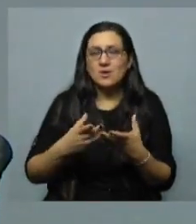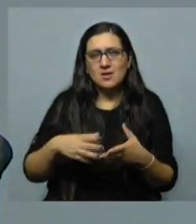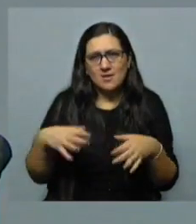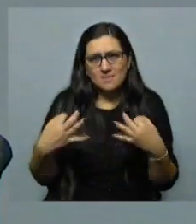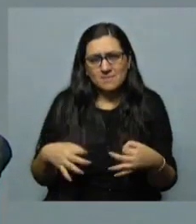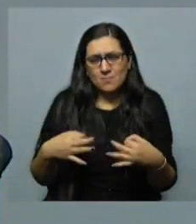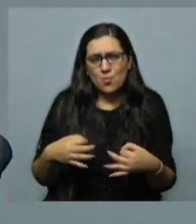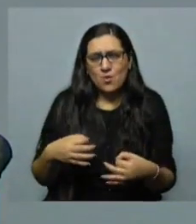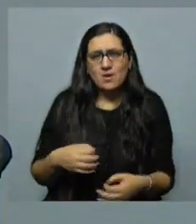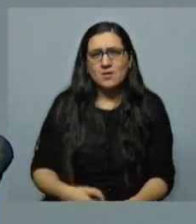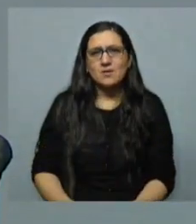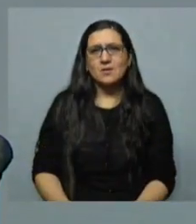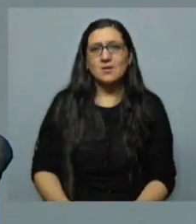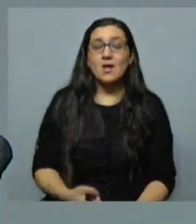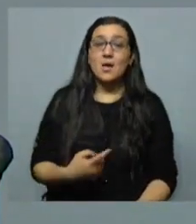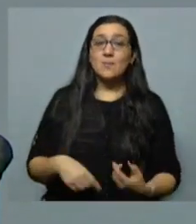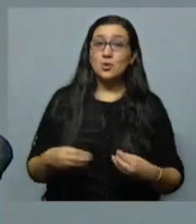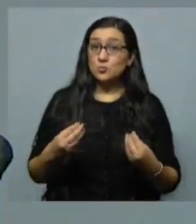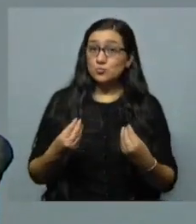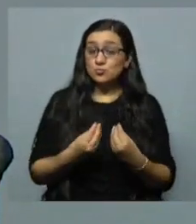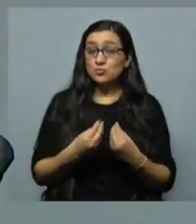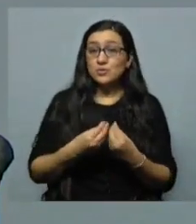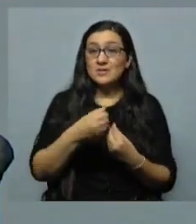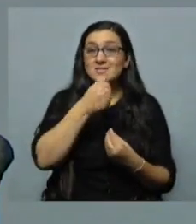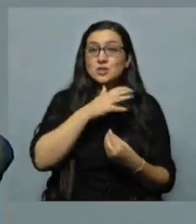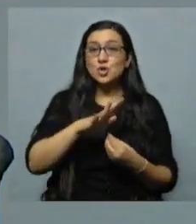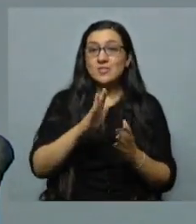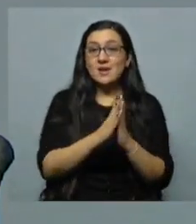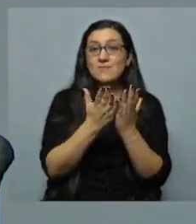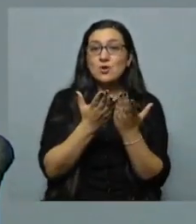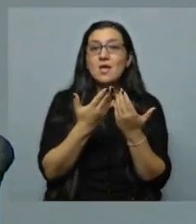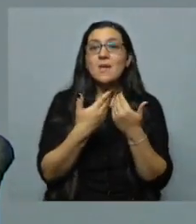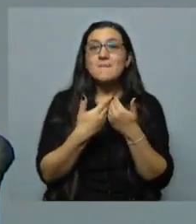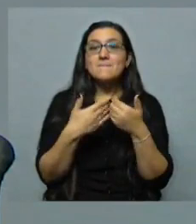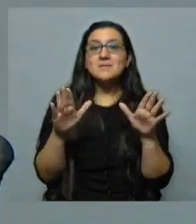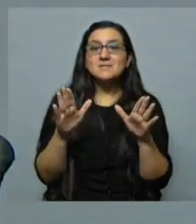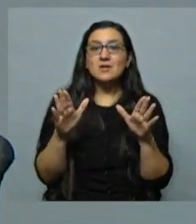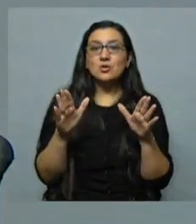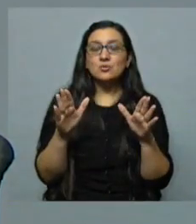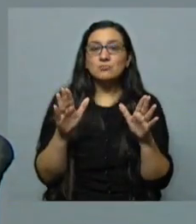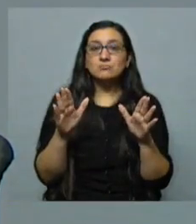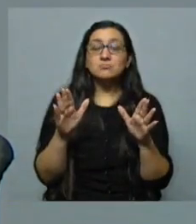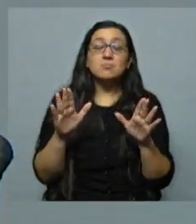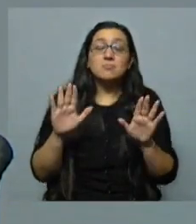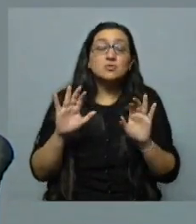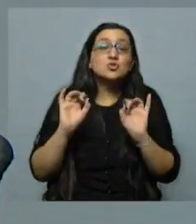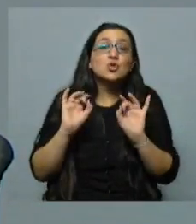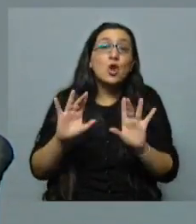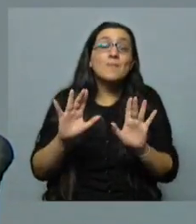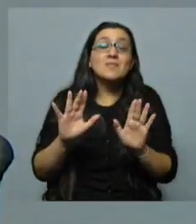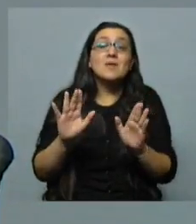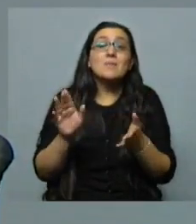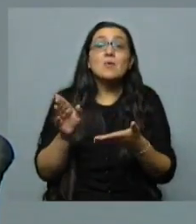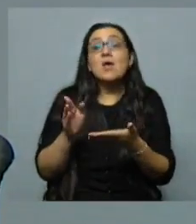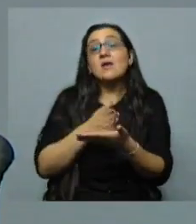impresionante lo que da. Pero muchas de esas historias que están contenidas en el libro comenzaron como algo para una revista y luego se transformaron en